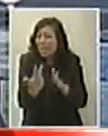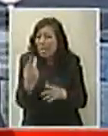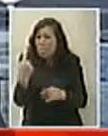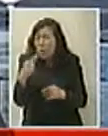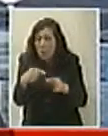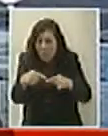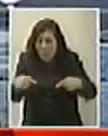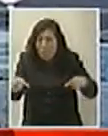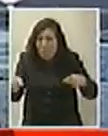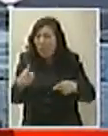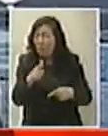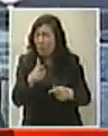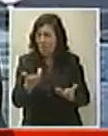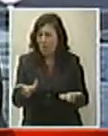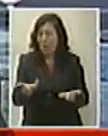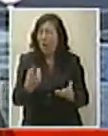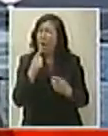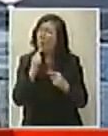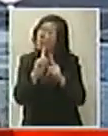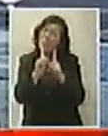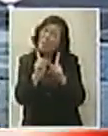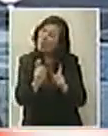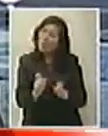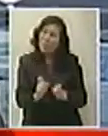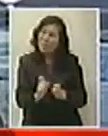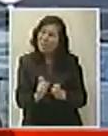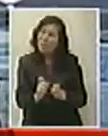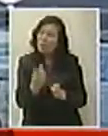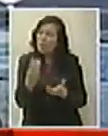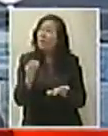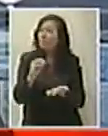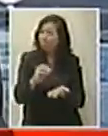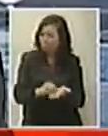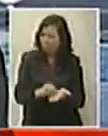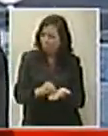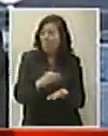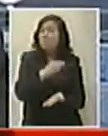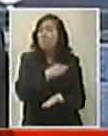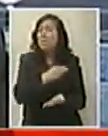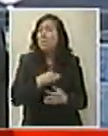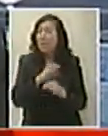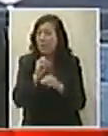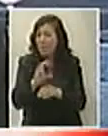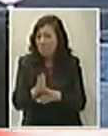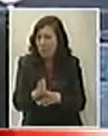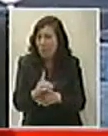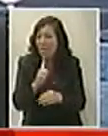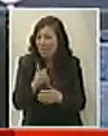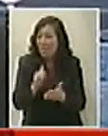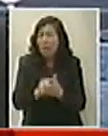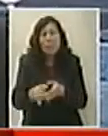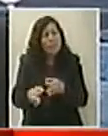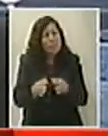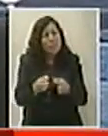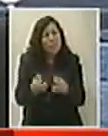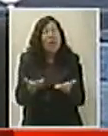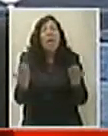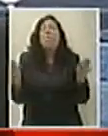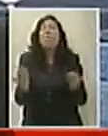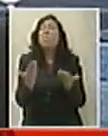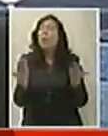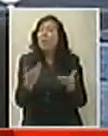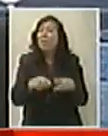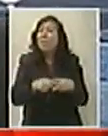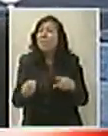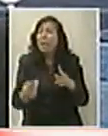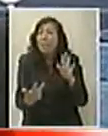millones de metros cúbicos de agua. La pregunta que le hacemos una vez más al ministro de Energía y Minas es que nos explique de dónde van